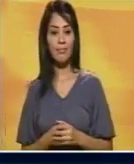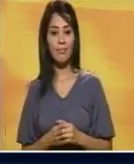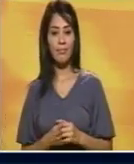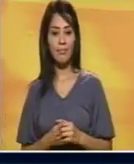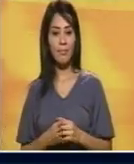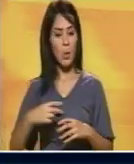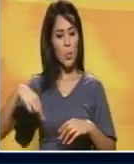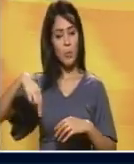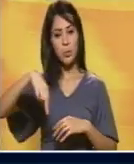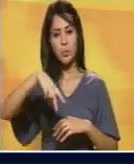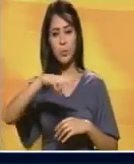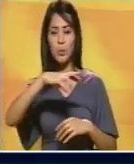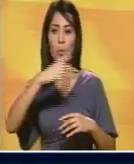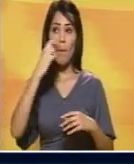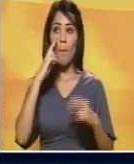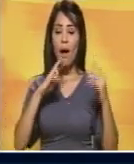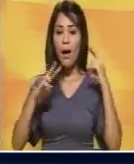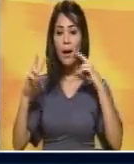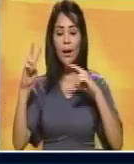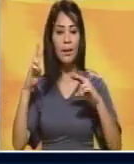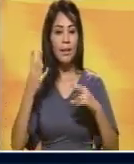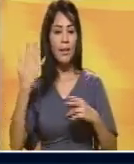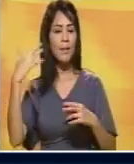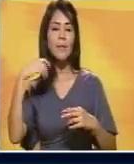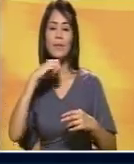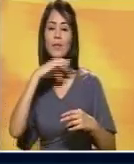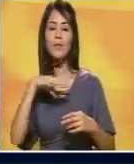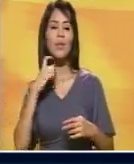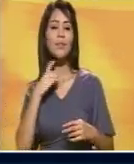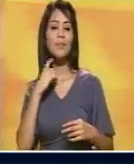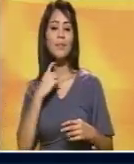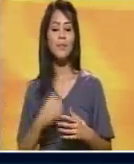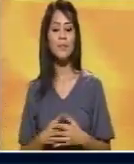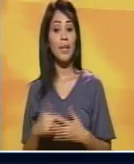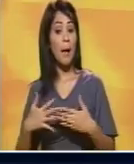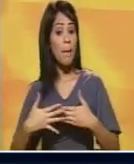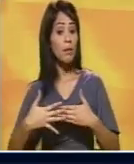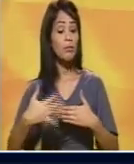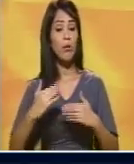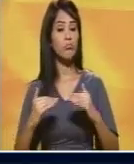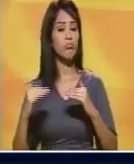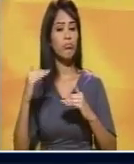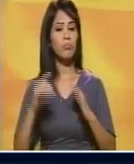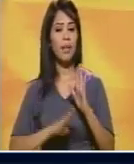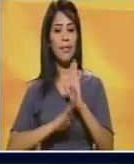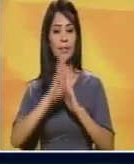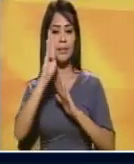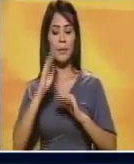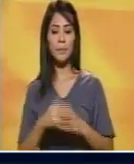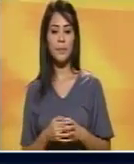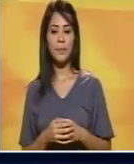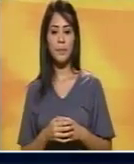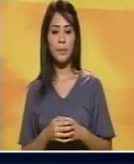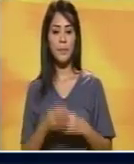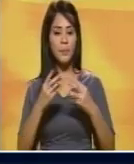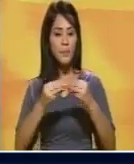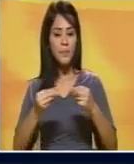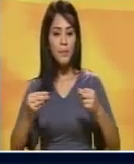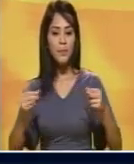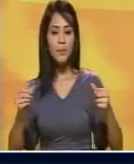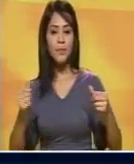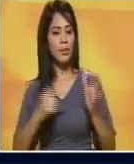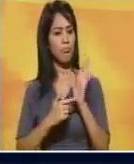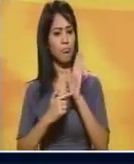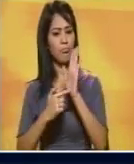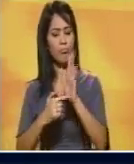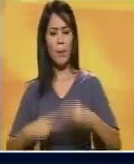colonial en medio de un país que desea avanzar hacia el urbanismo. Una de las pocas tierras que ha dejado en los nombres de sus pueblos la